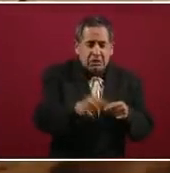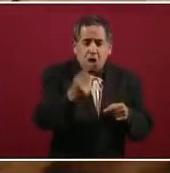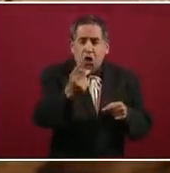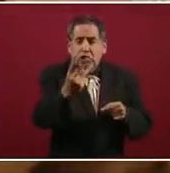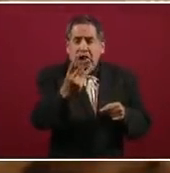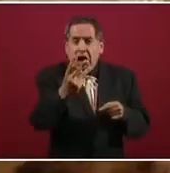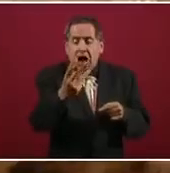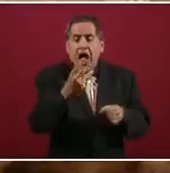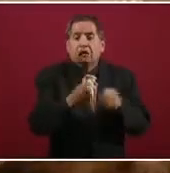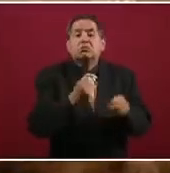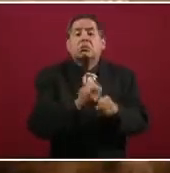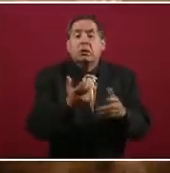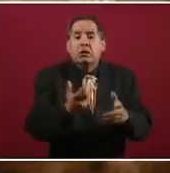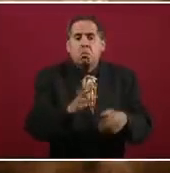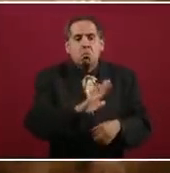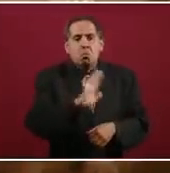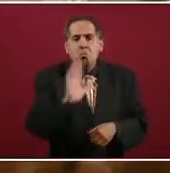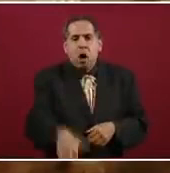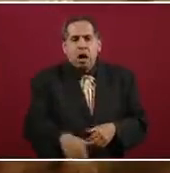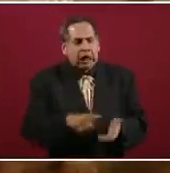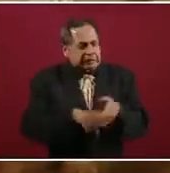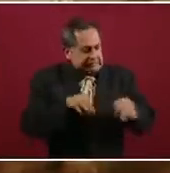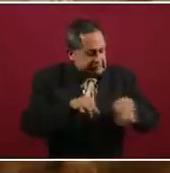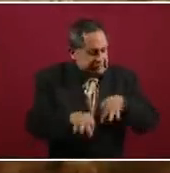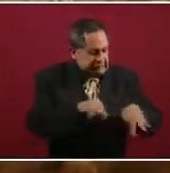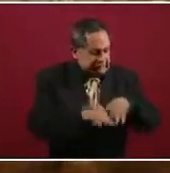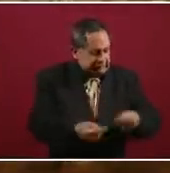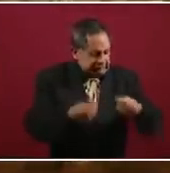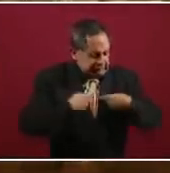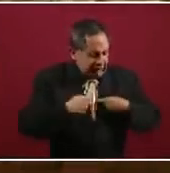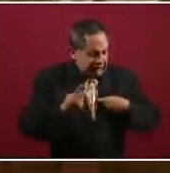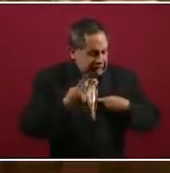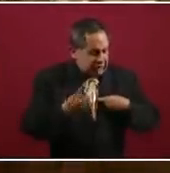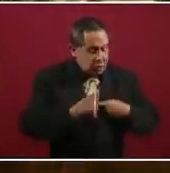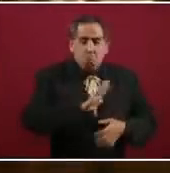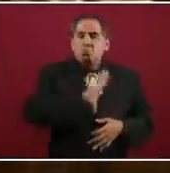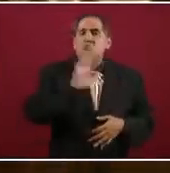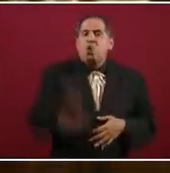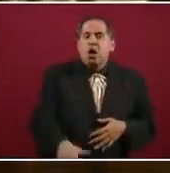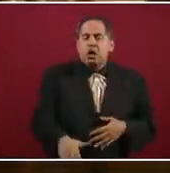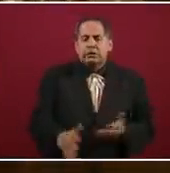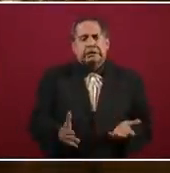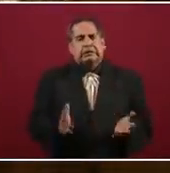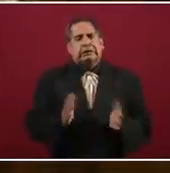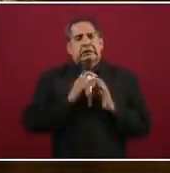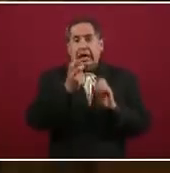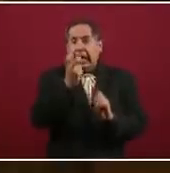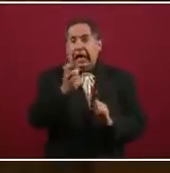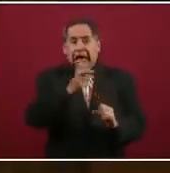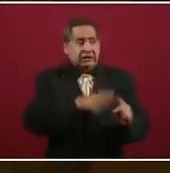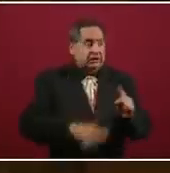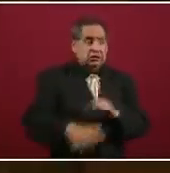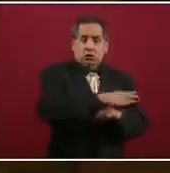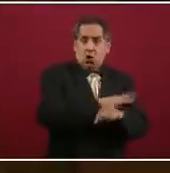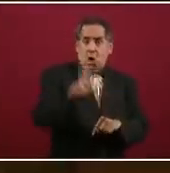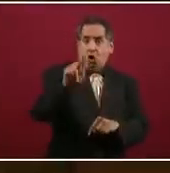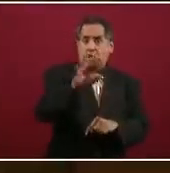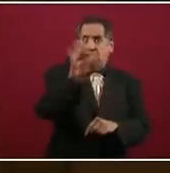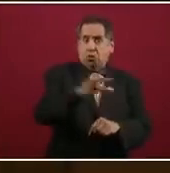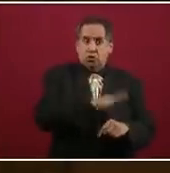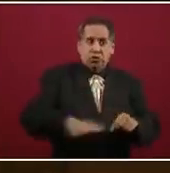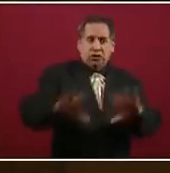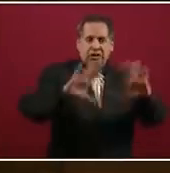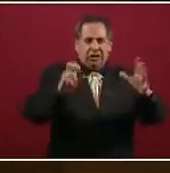los 2 o 3 años la mina, el trabajo en la mina, los mataba. Esa está la realidad de más del 80% de los pobladores del